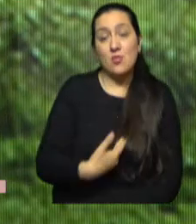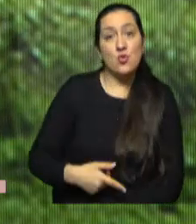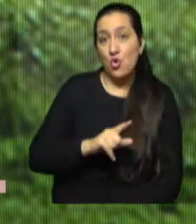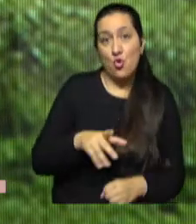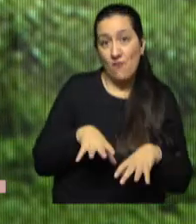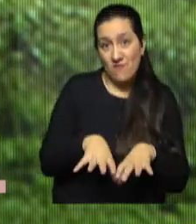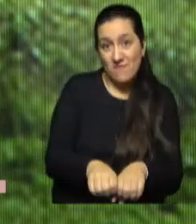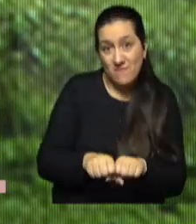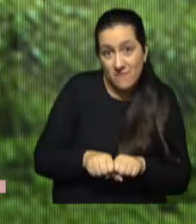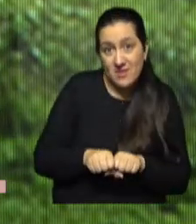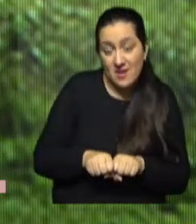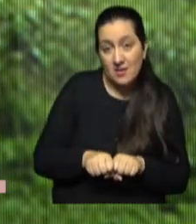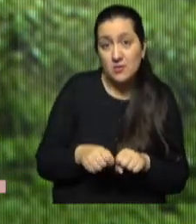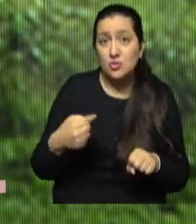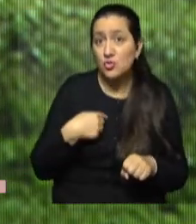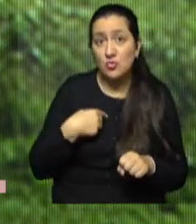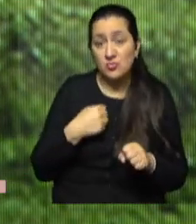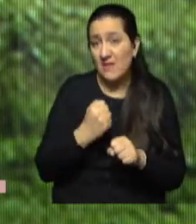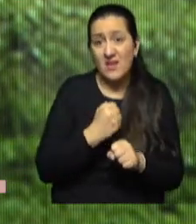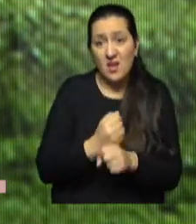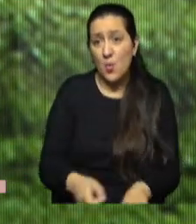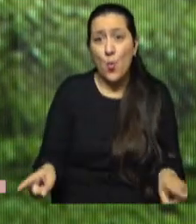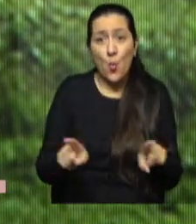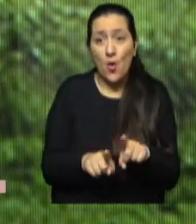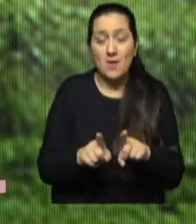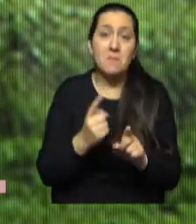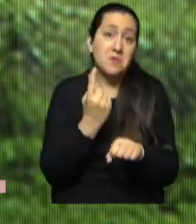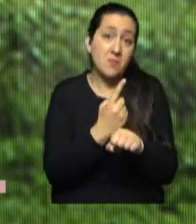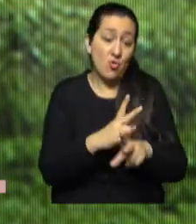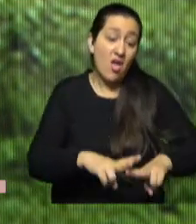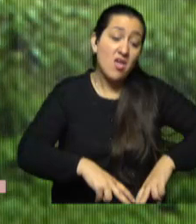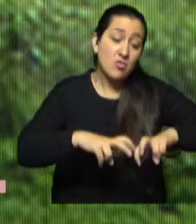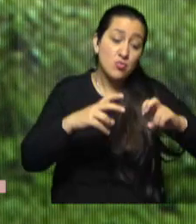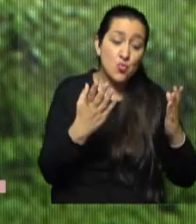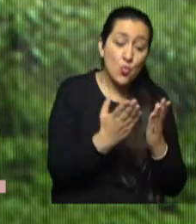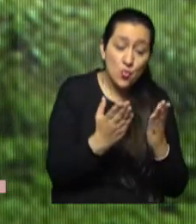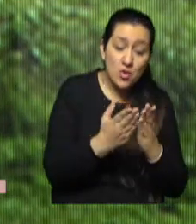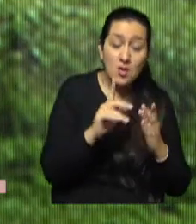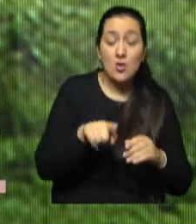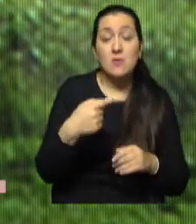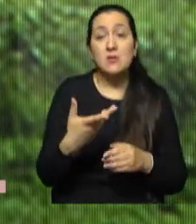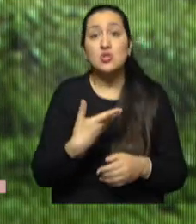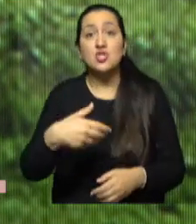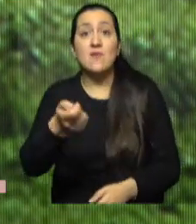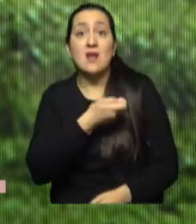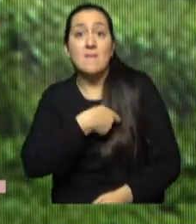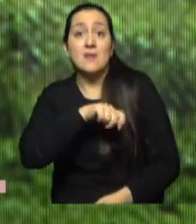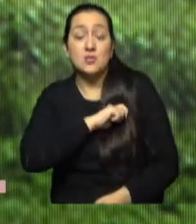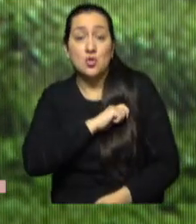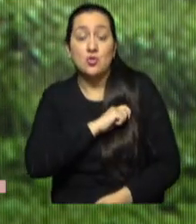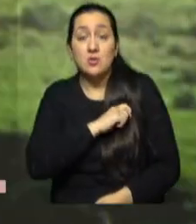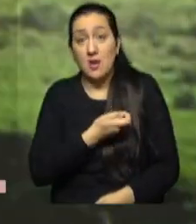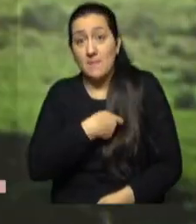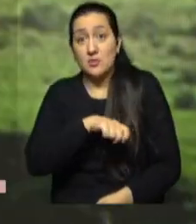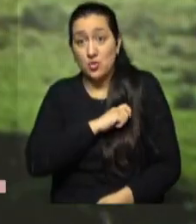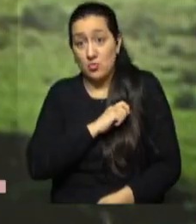vivía allí obré Exactamente igual estudié los antecedentes lo presenté a la inspección y la inspección obró en consecuencia